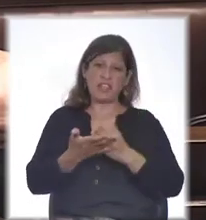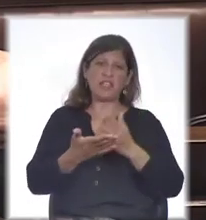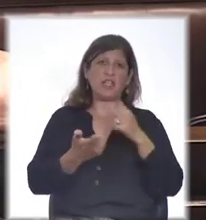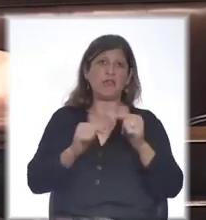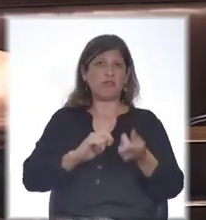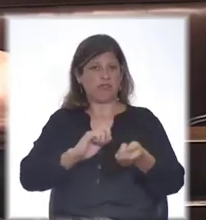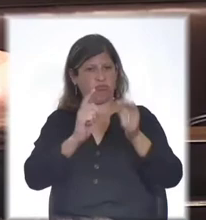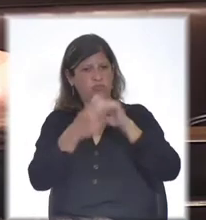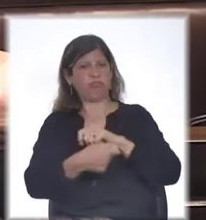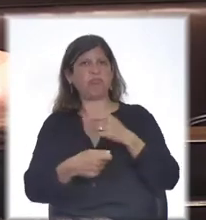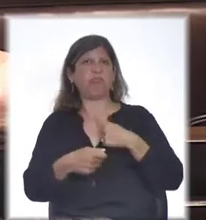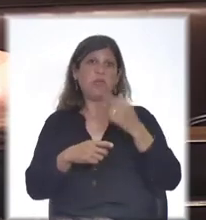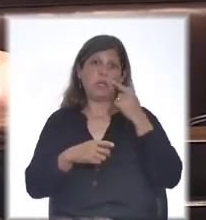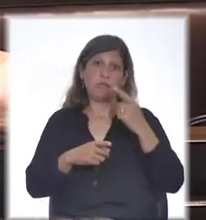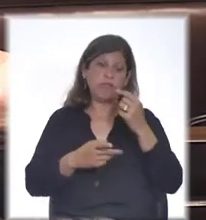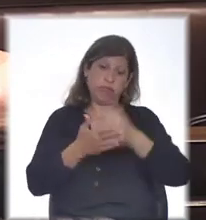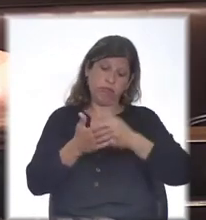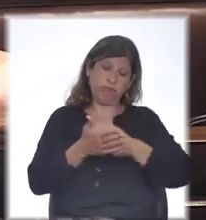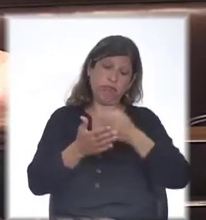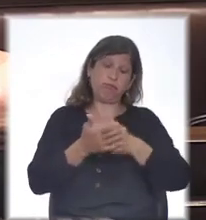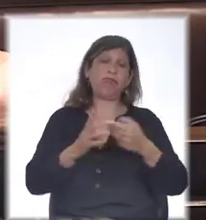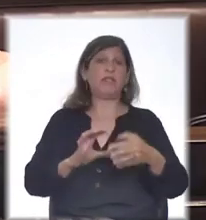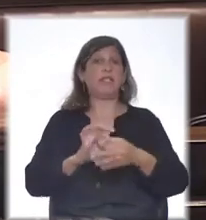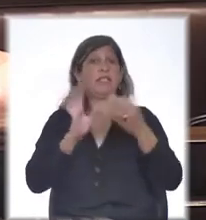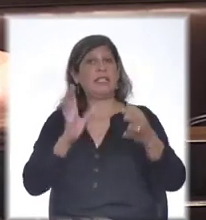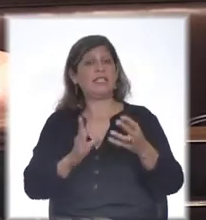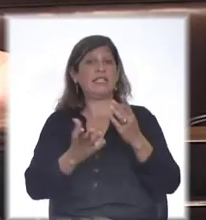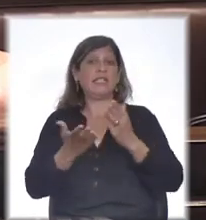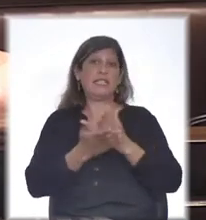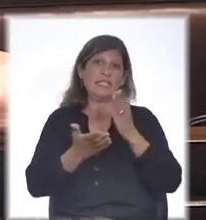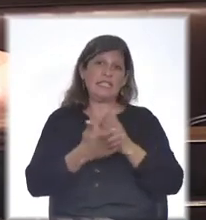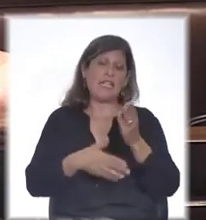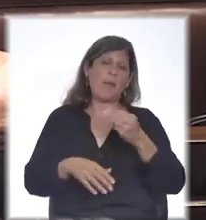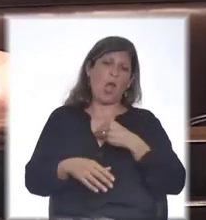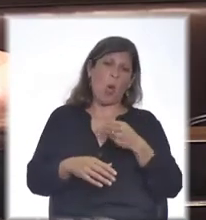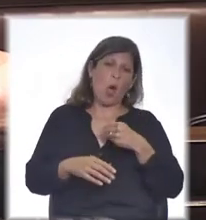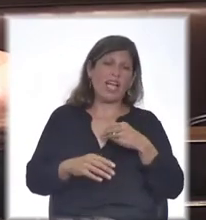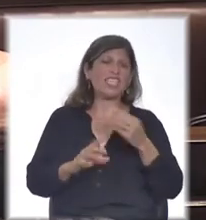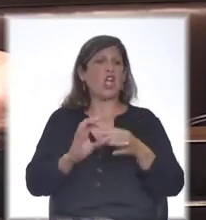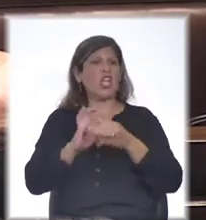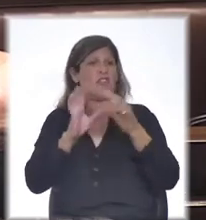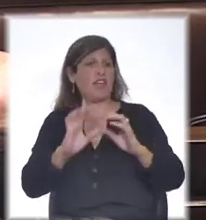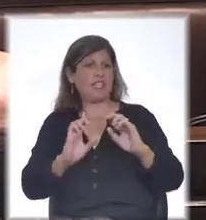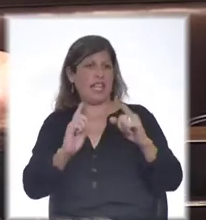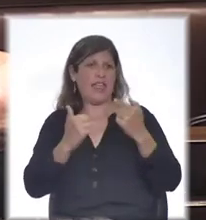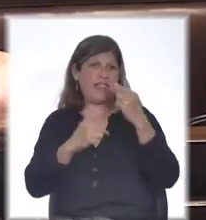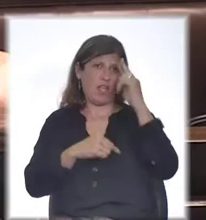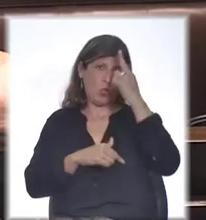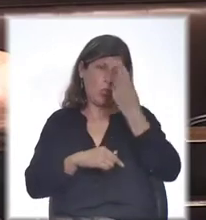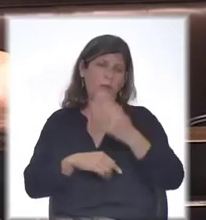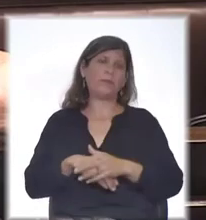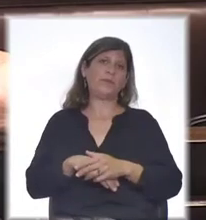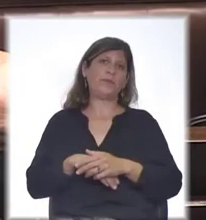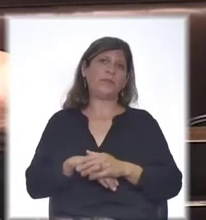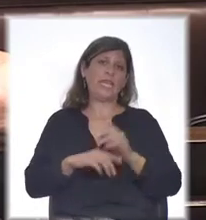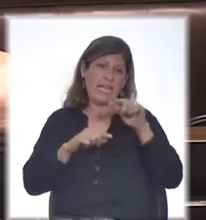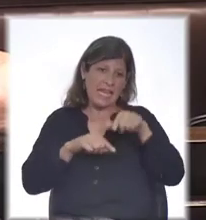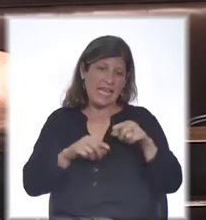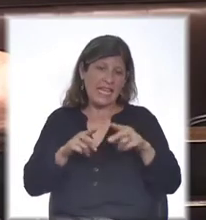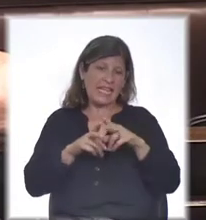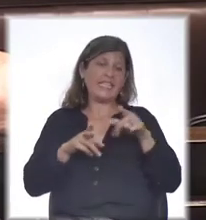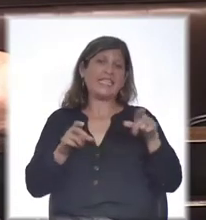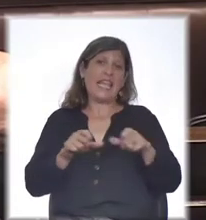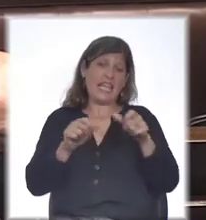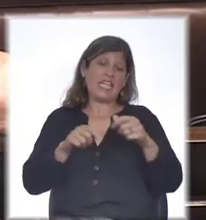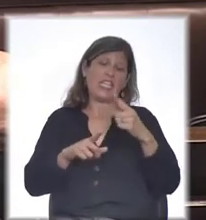en una gran cruzada democrática que cosechó la siempre presente vocación de libertad de nuestro pueblo. Este hecho histórico no puede pasar